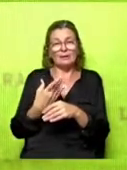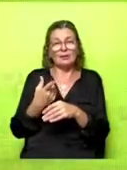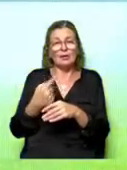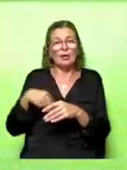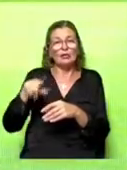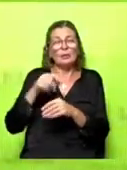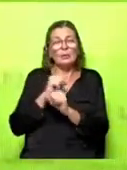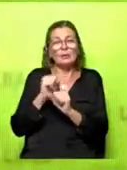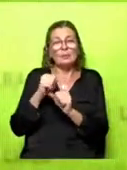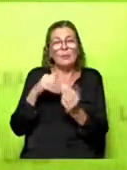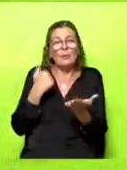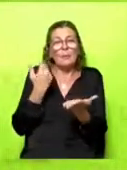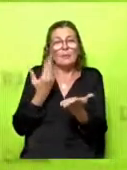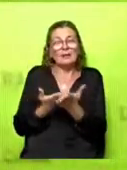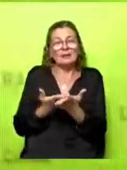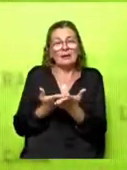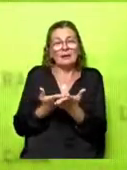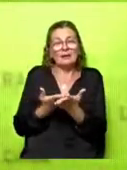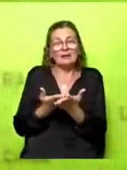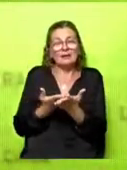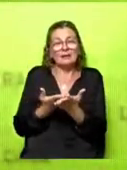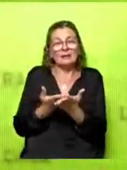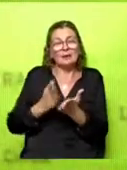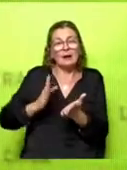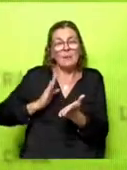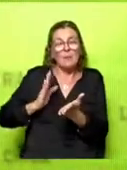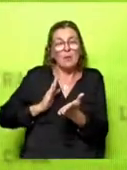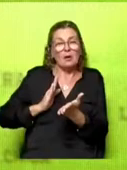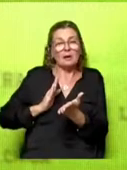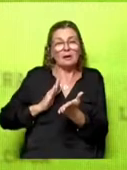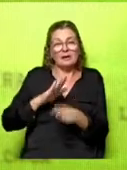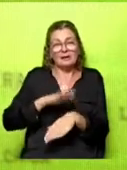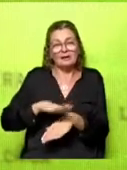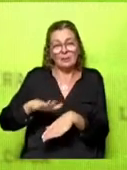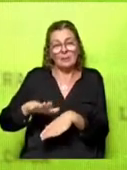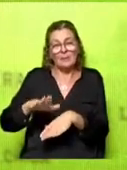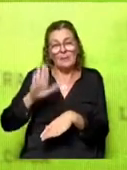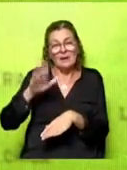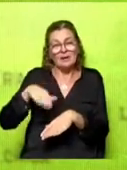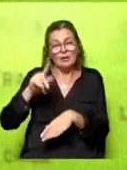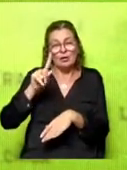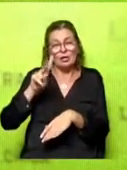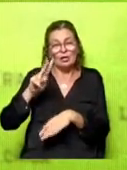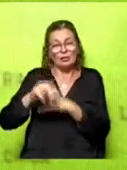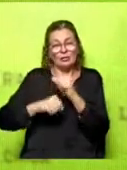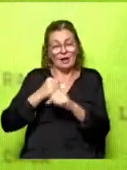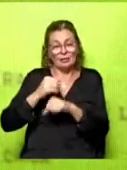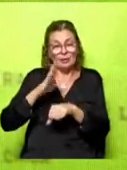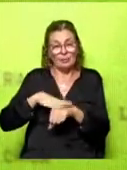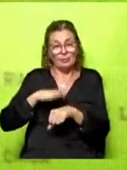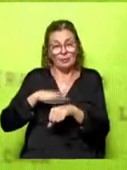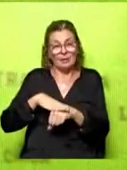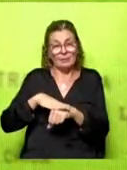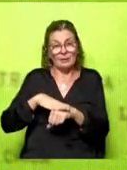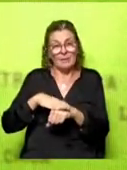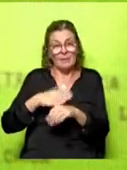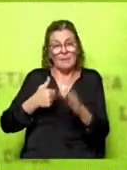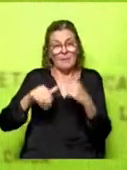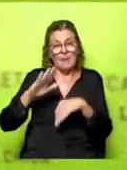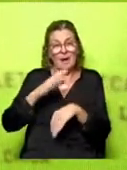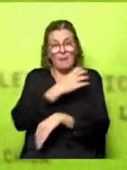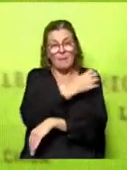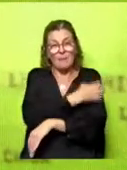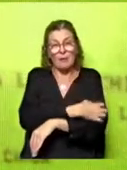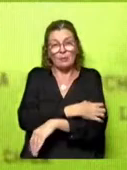nosotras podíamos plantear para las mujeres que tienen niños menores de 12 años a cargo, que son los índices más altos de